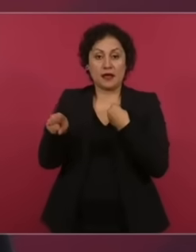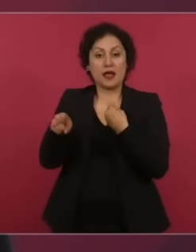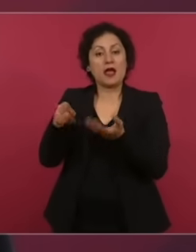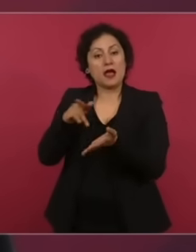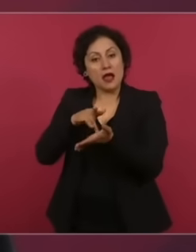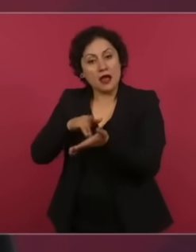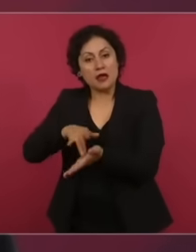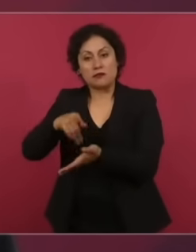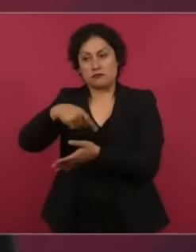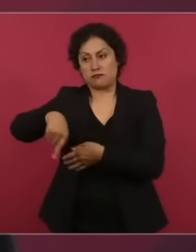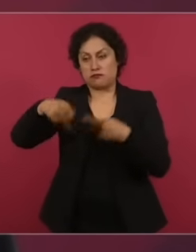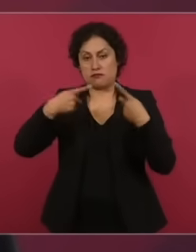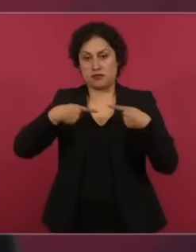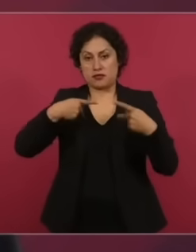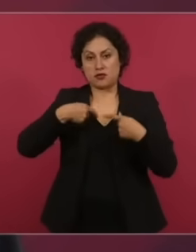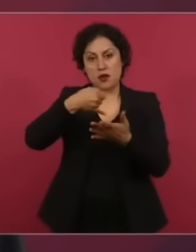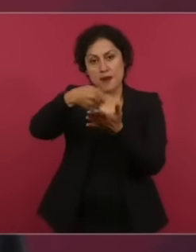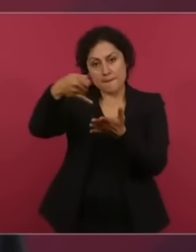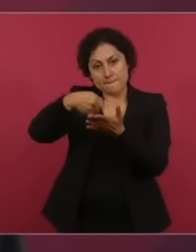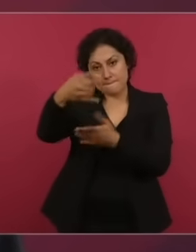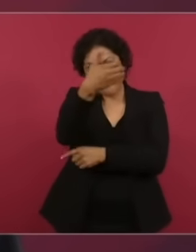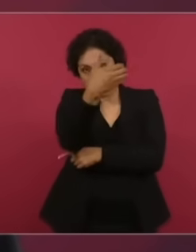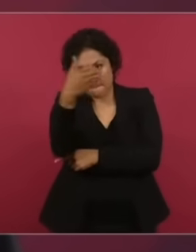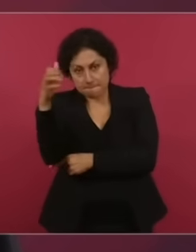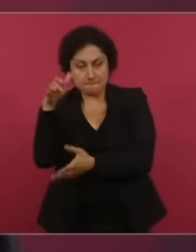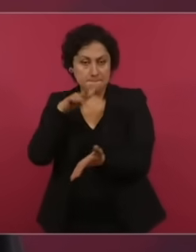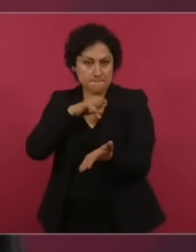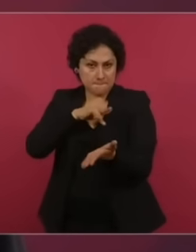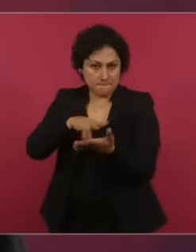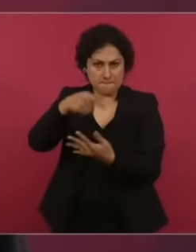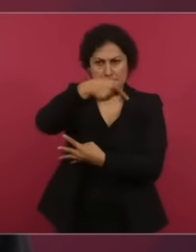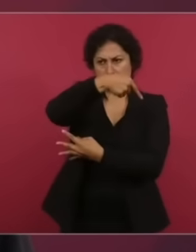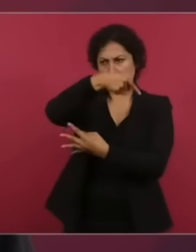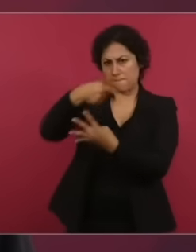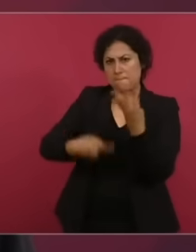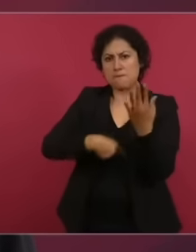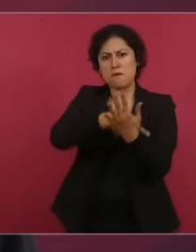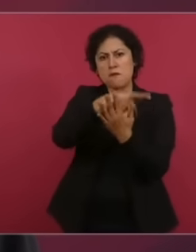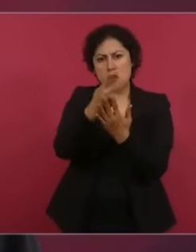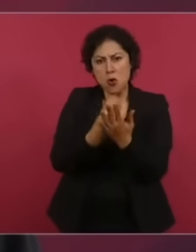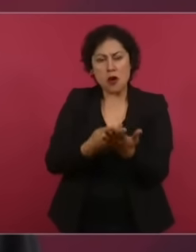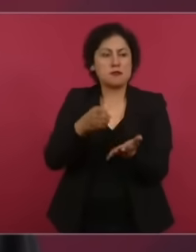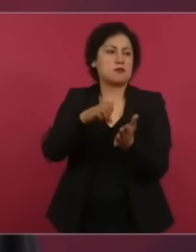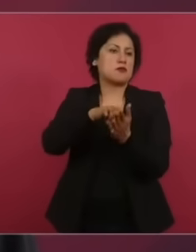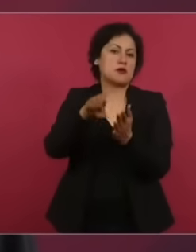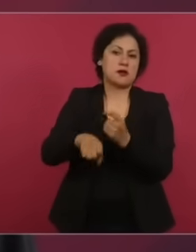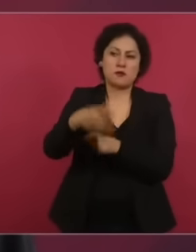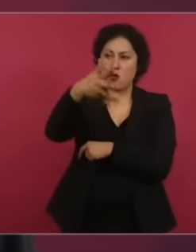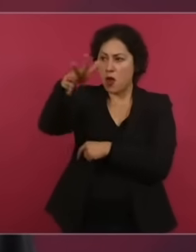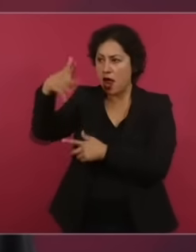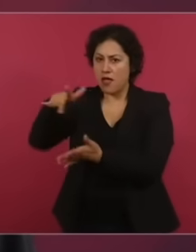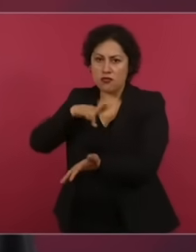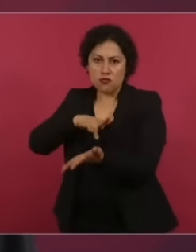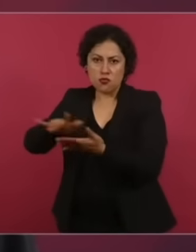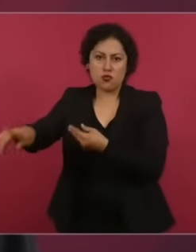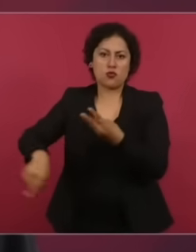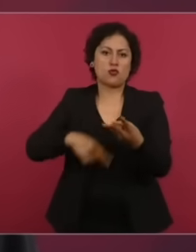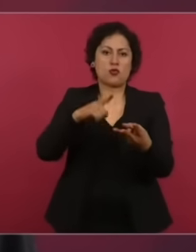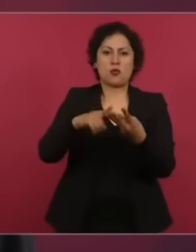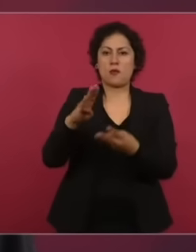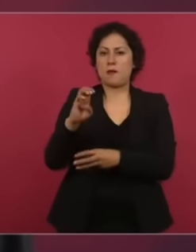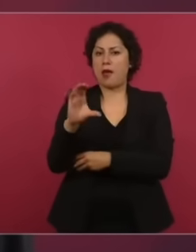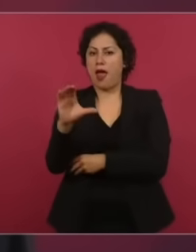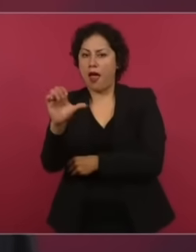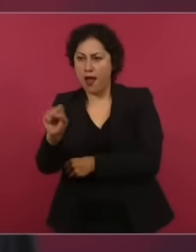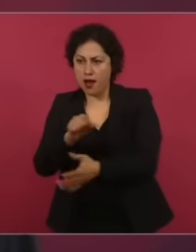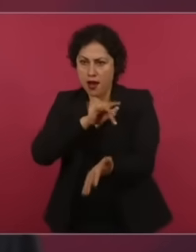y se apoya con todos los programas para adultos mayores, becas, se